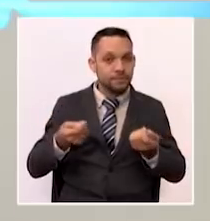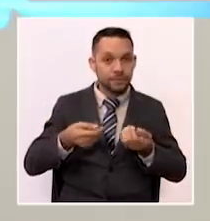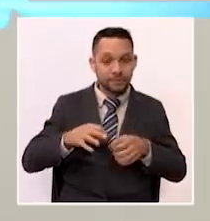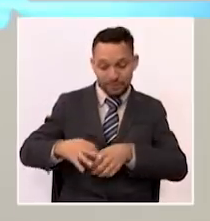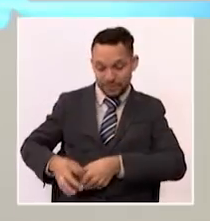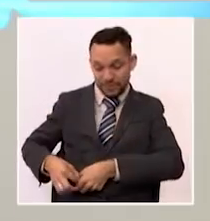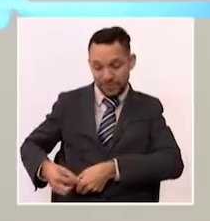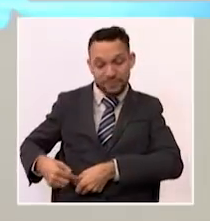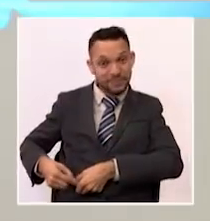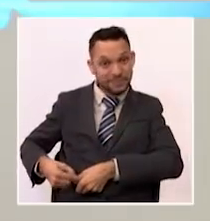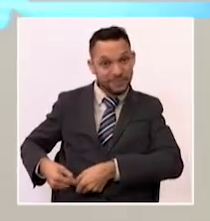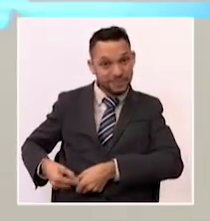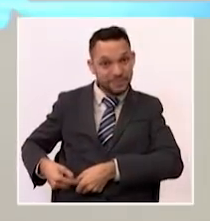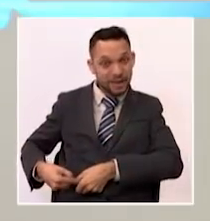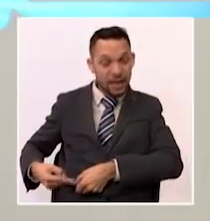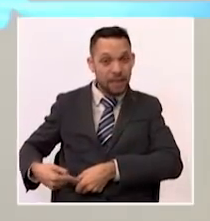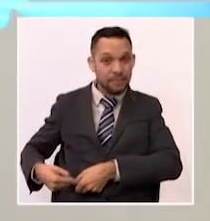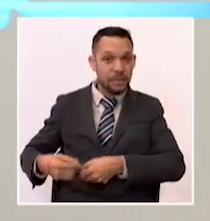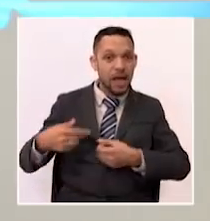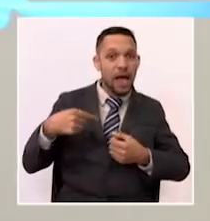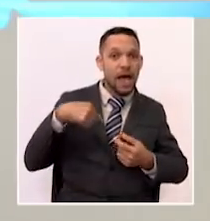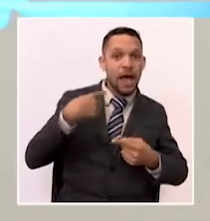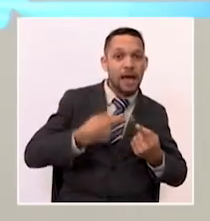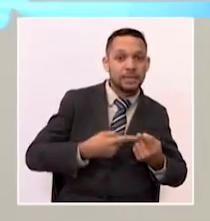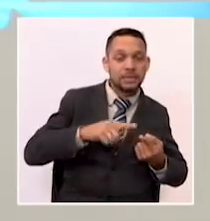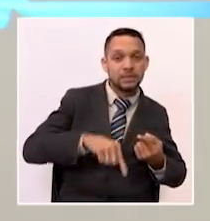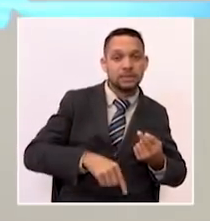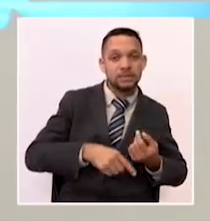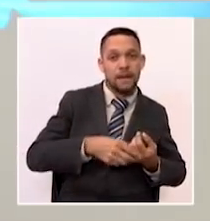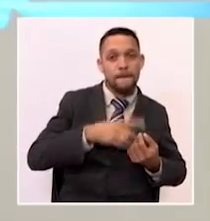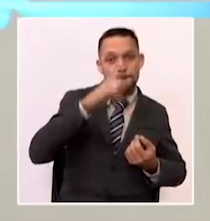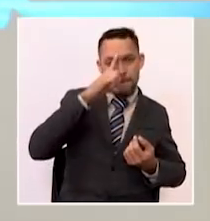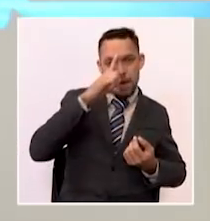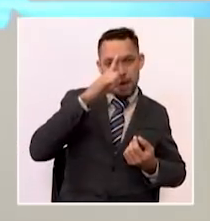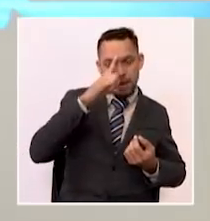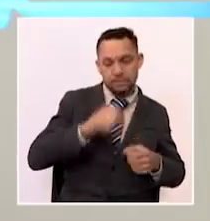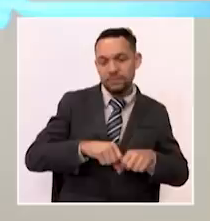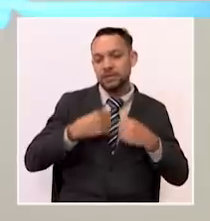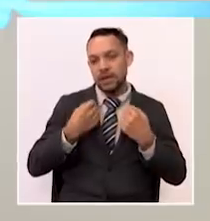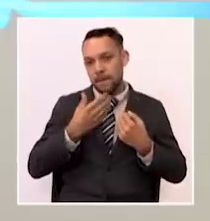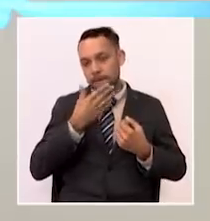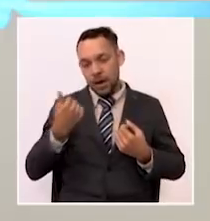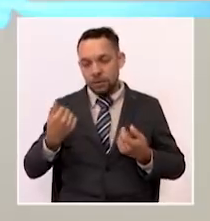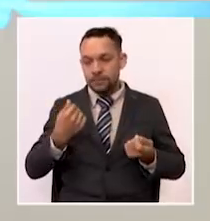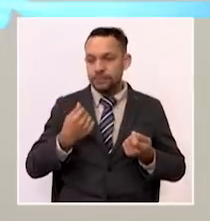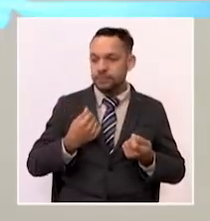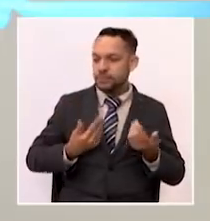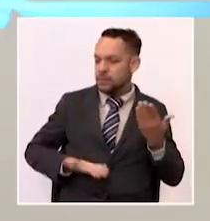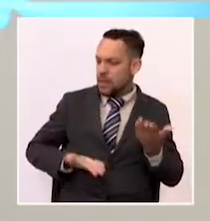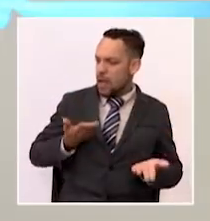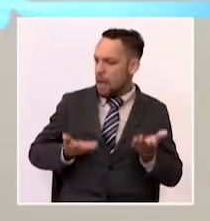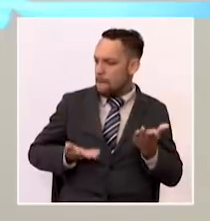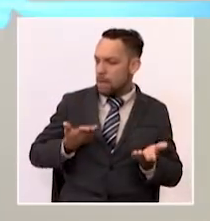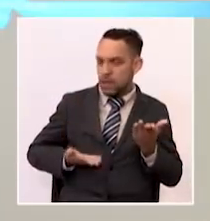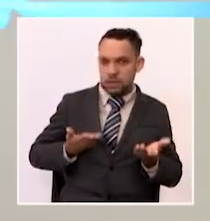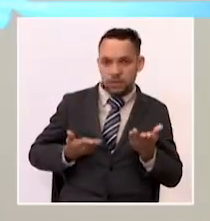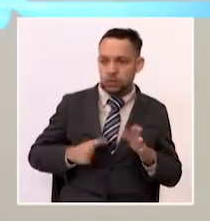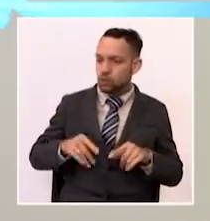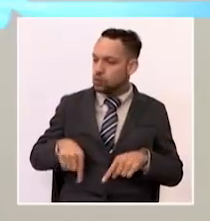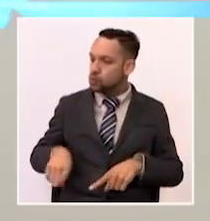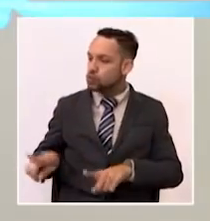hacia la región vaginal y llevan esas bacterias a que den las infecciones. Claro. Entonces, siempre la limpieza, independiente de que haya